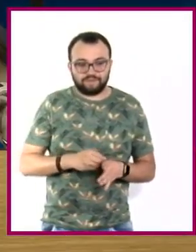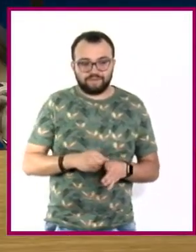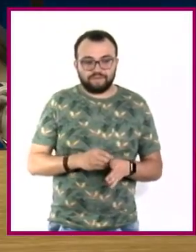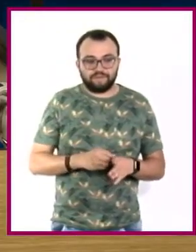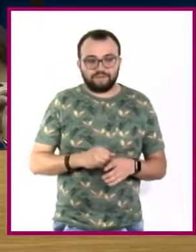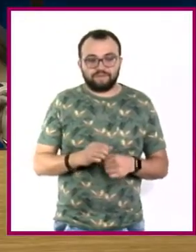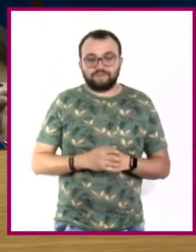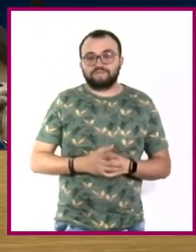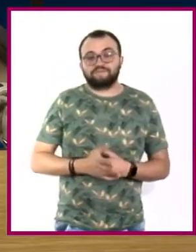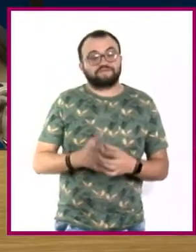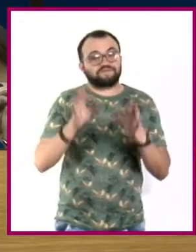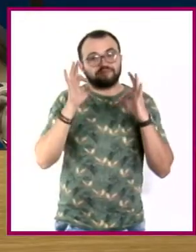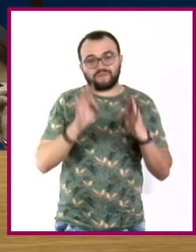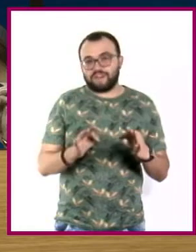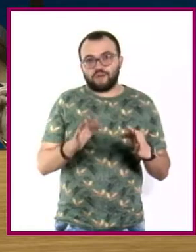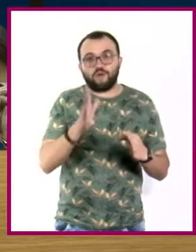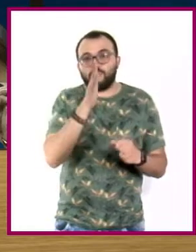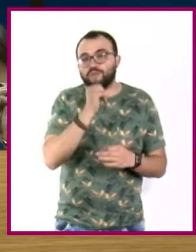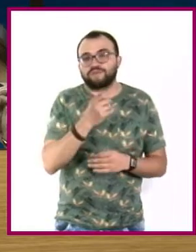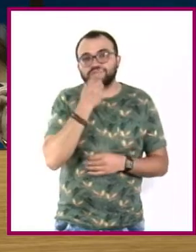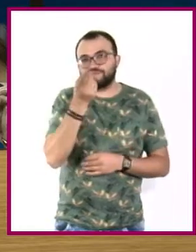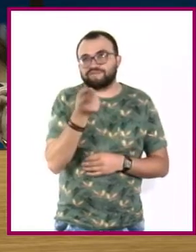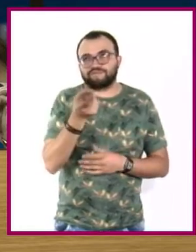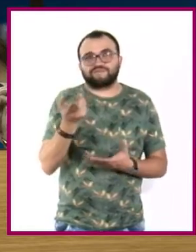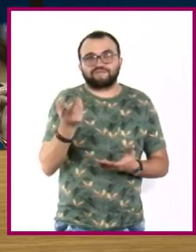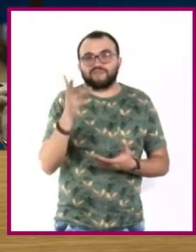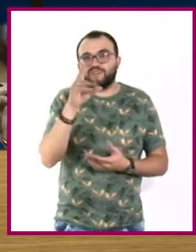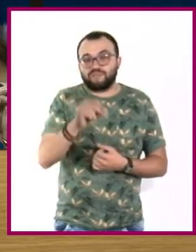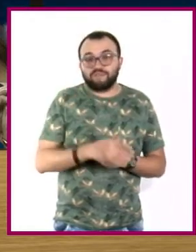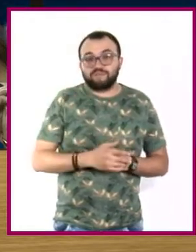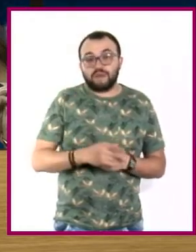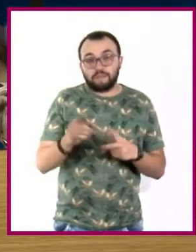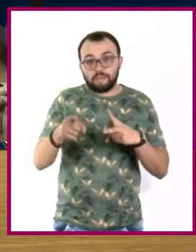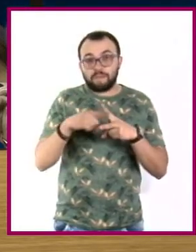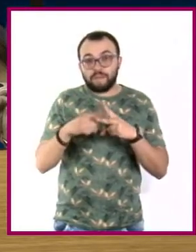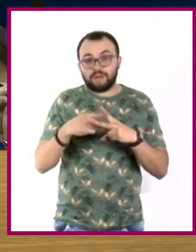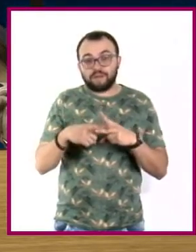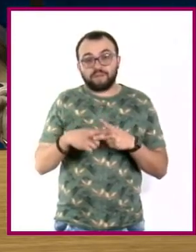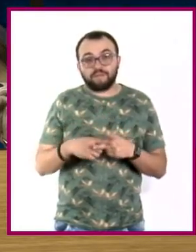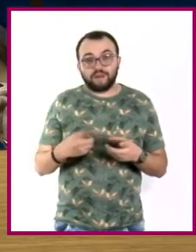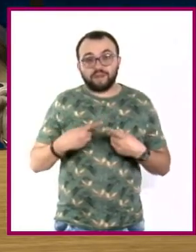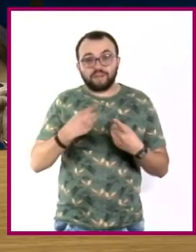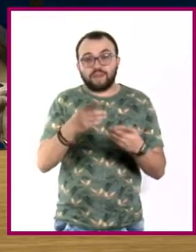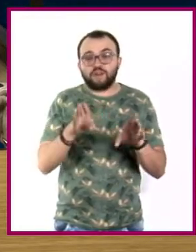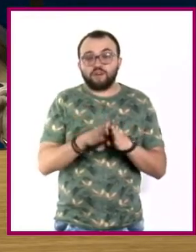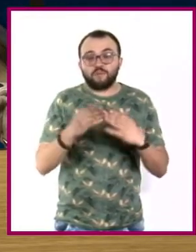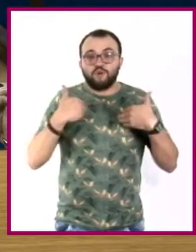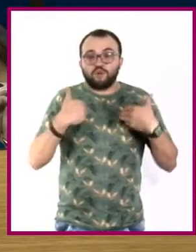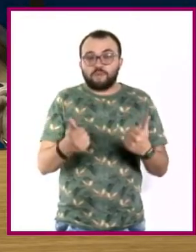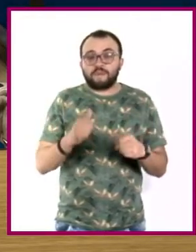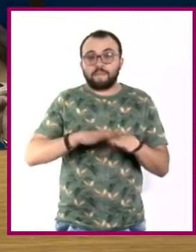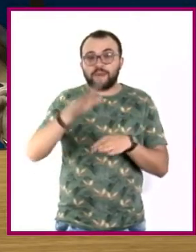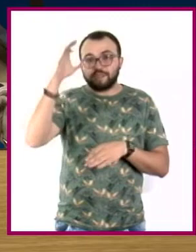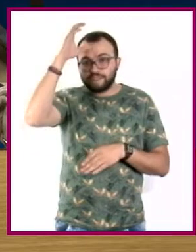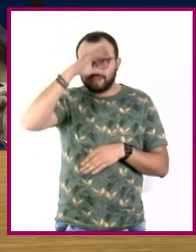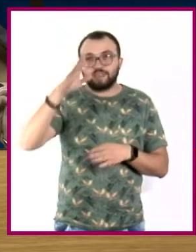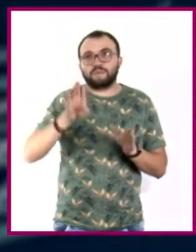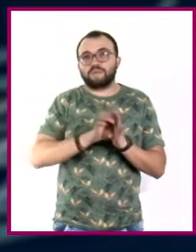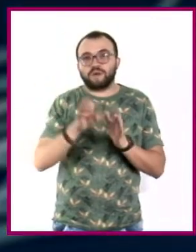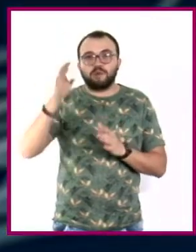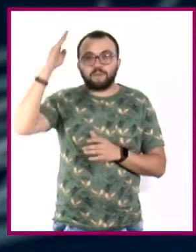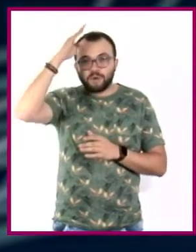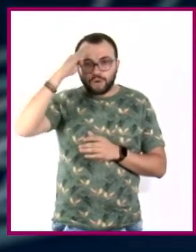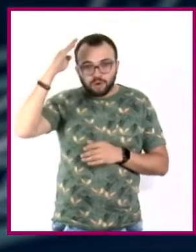Es un hecho innegable que las matemáticas nos han permitido comprender ciencias como la biología, la química o la